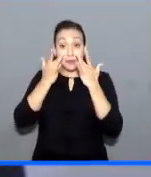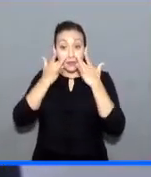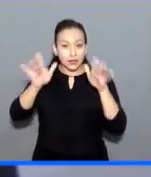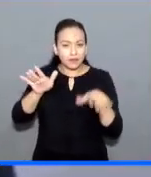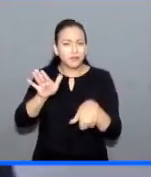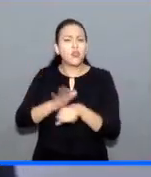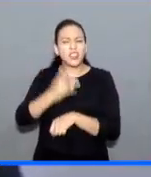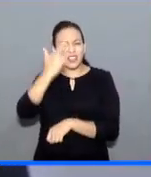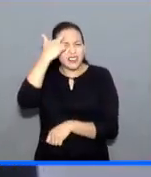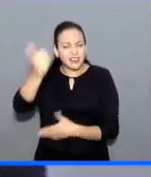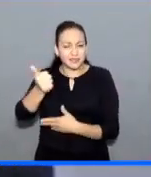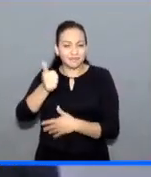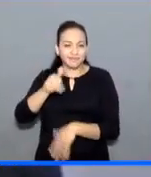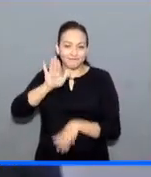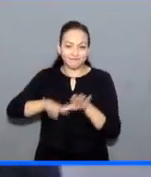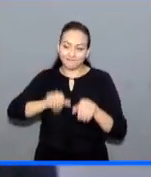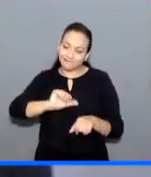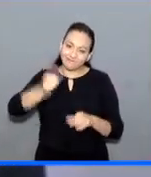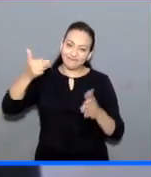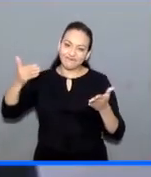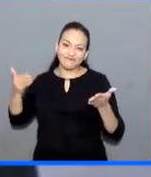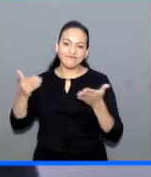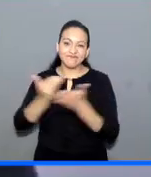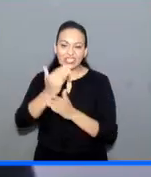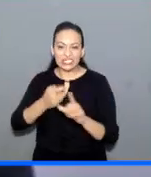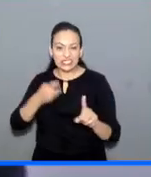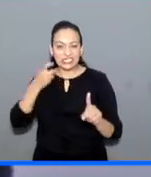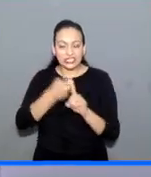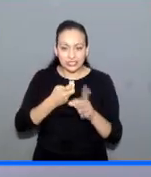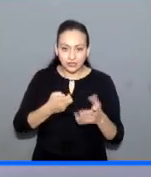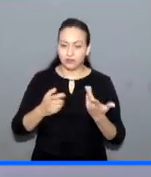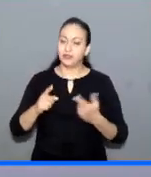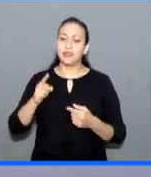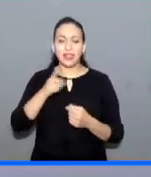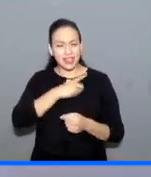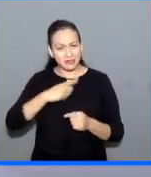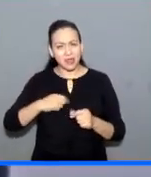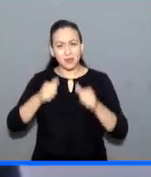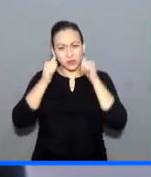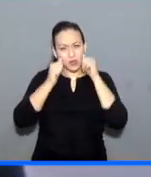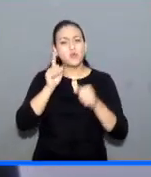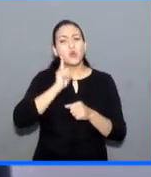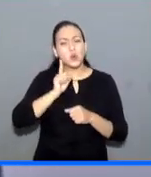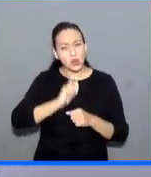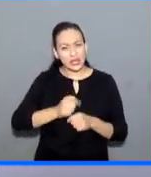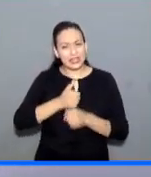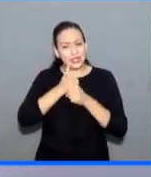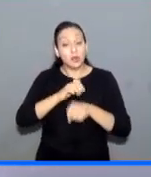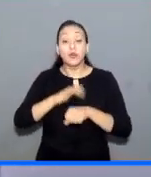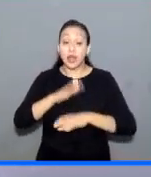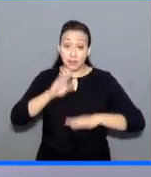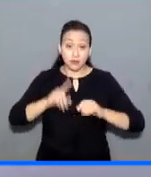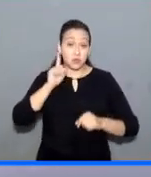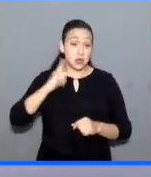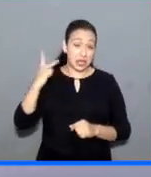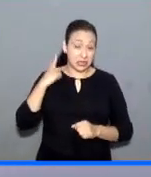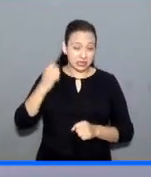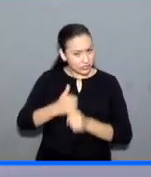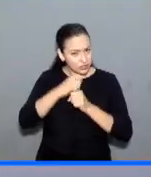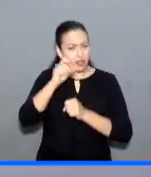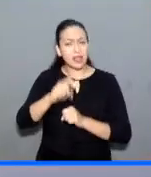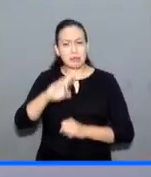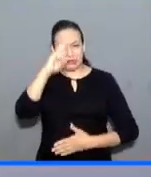que es importante que demos una atención integral a las víctimas de violencia política con perspectiva de género, con enfoque de